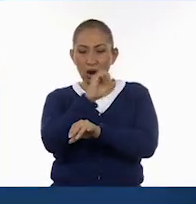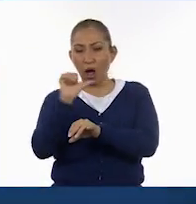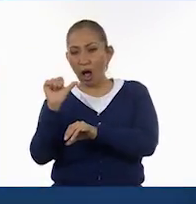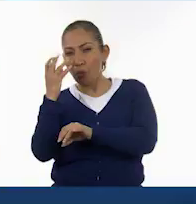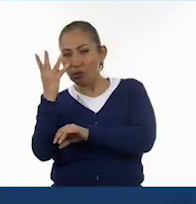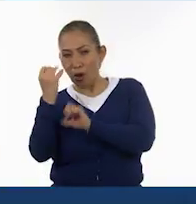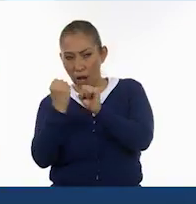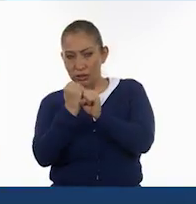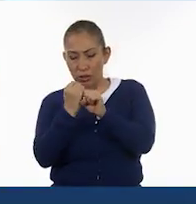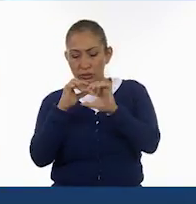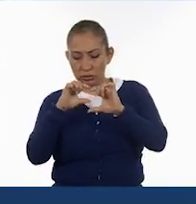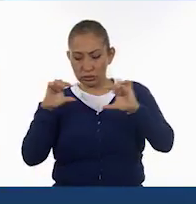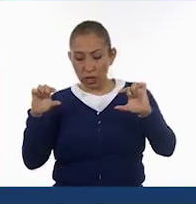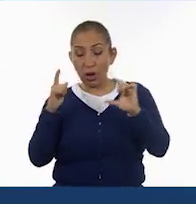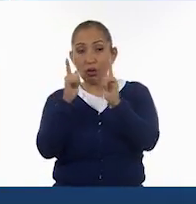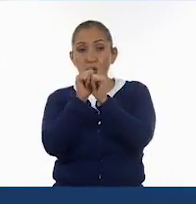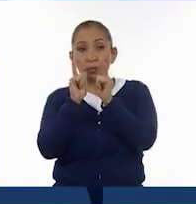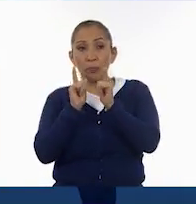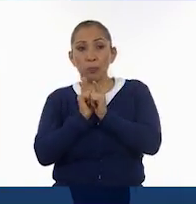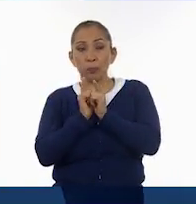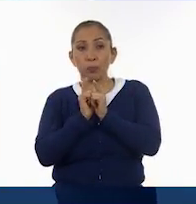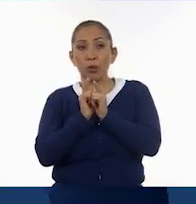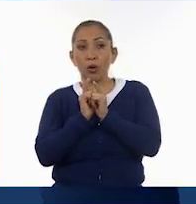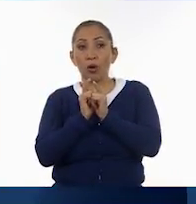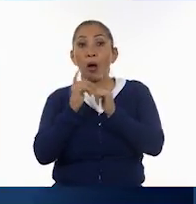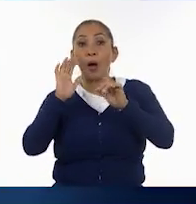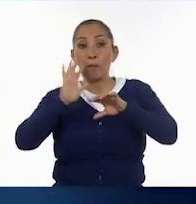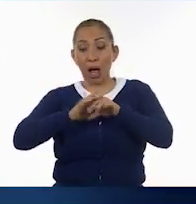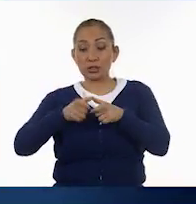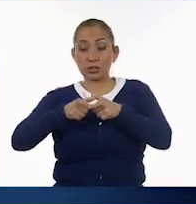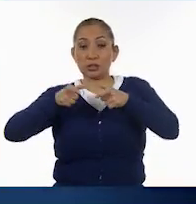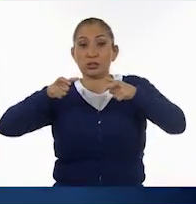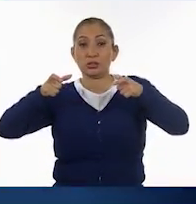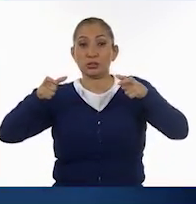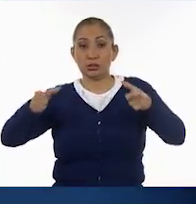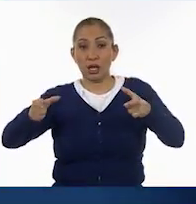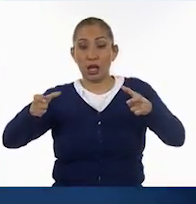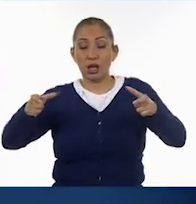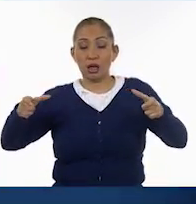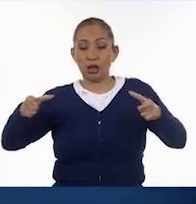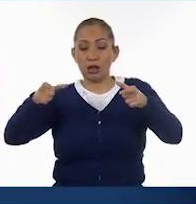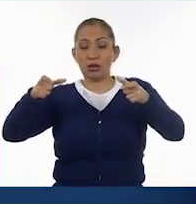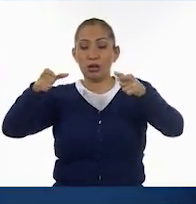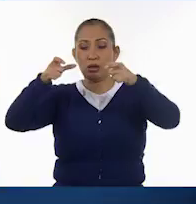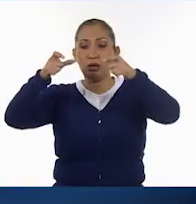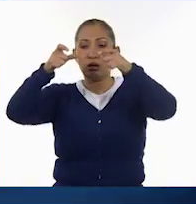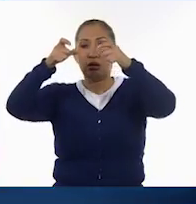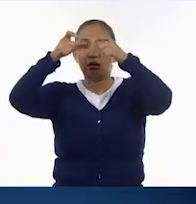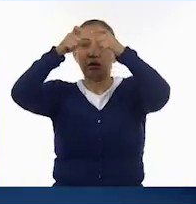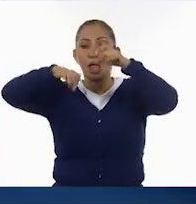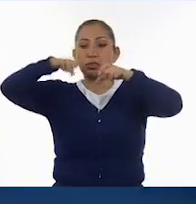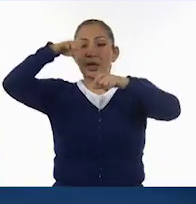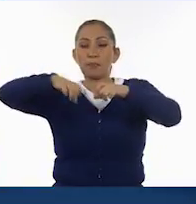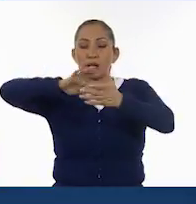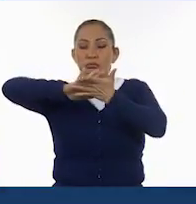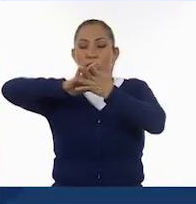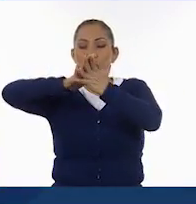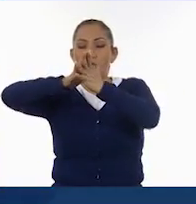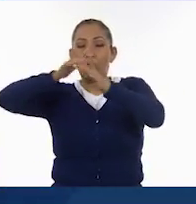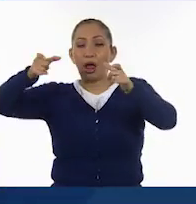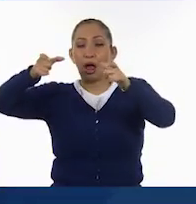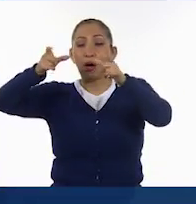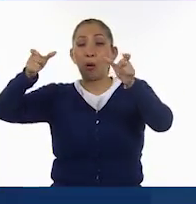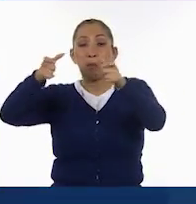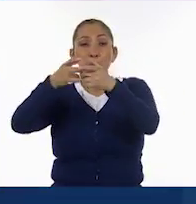4 años también, pues son el grupo poblacional más grande y va reduciendo conforme van avanzando en su edad. Claro, y